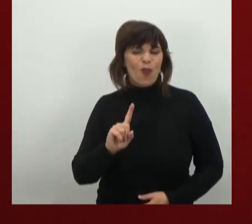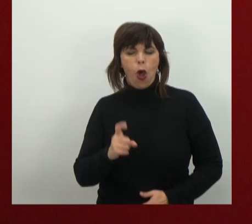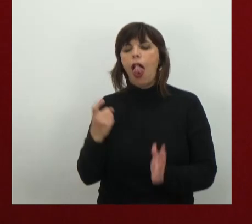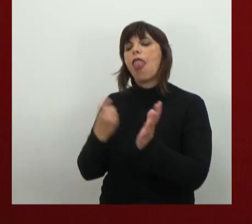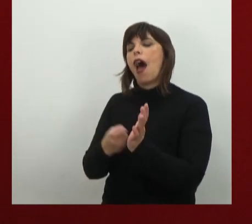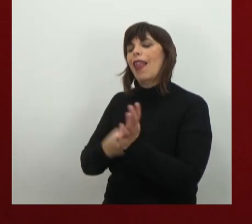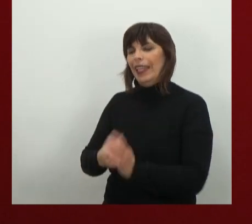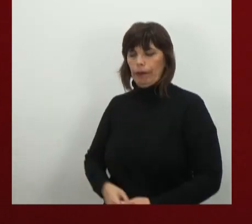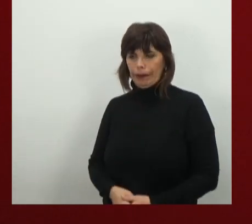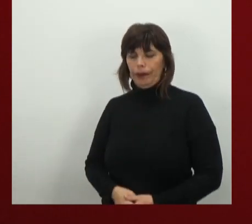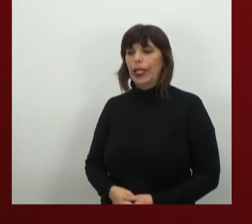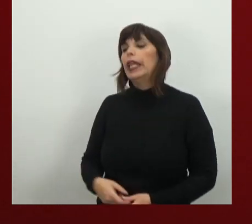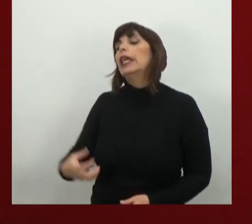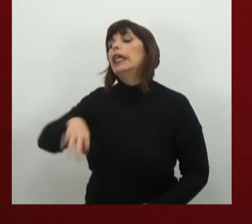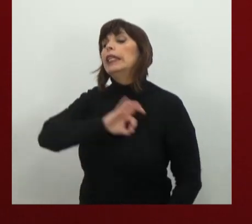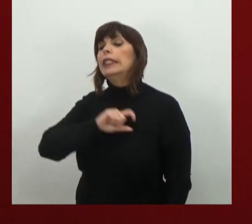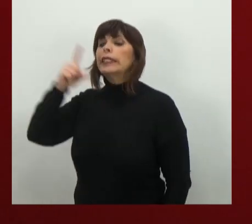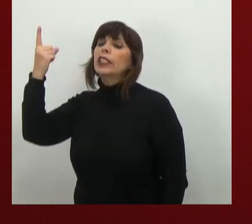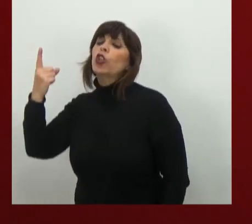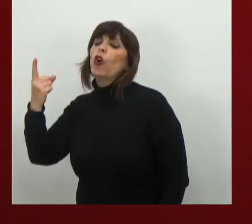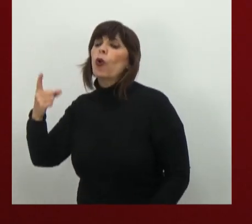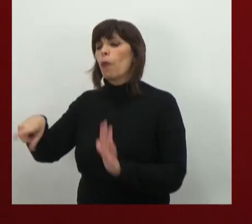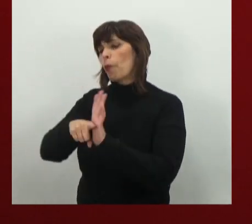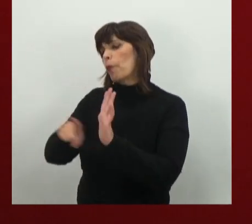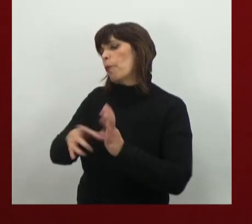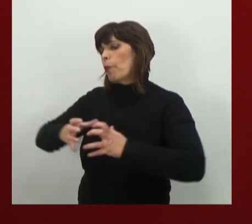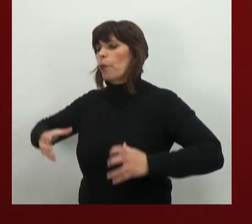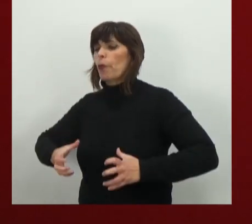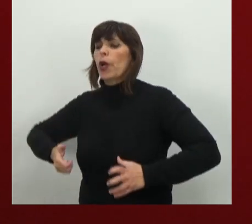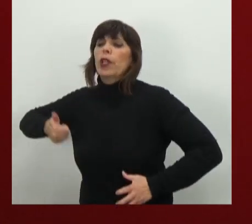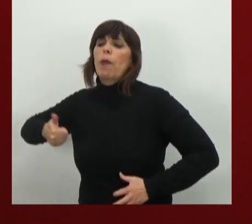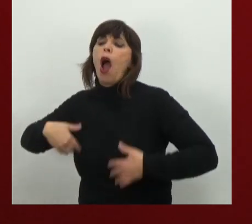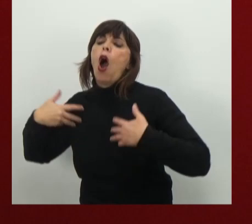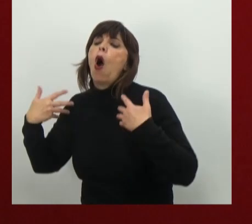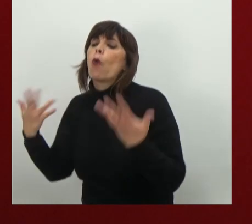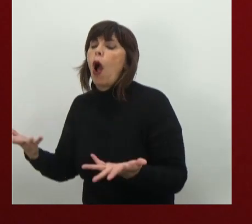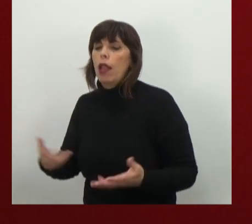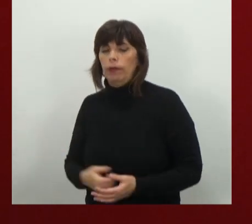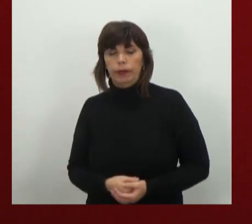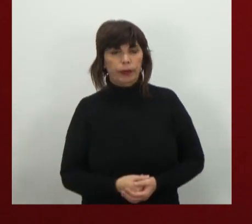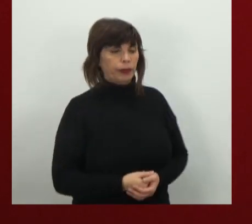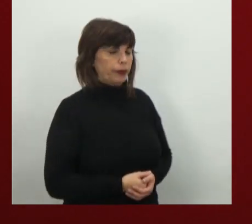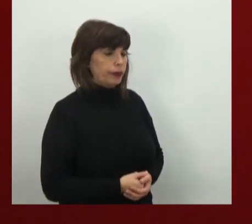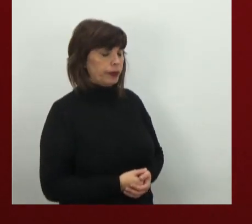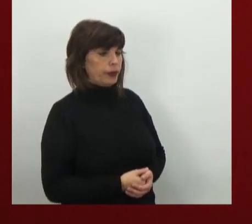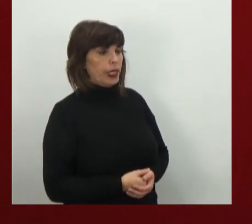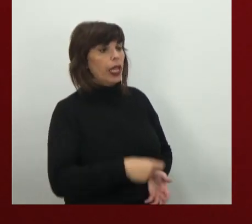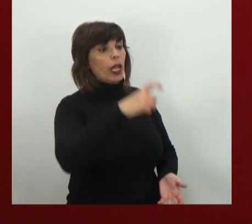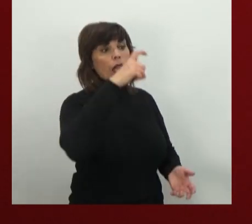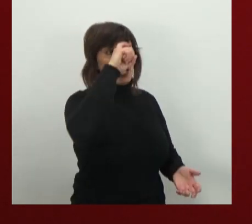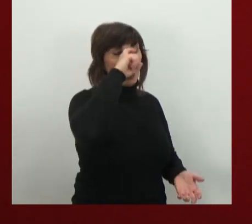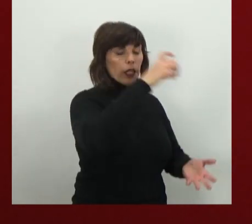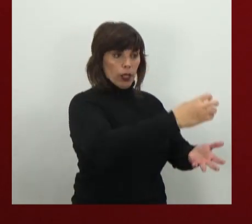Señor, ¿cuál es el mandamiento más grande? Y Jesucristo dijo, el mandamiento más grande del Antiguo